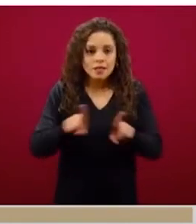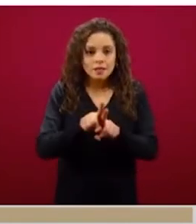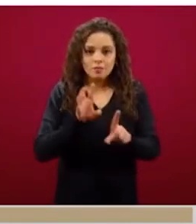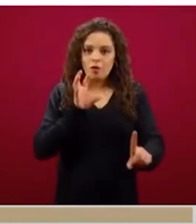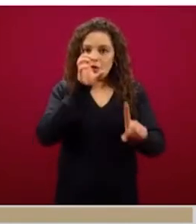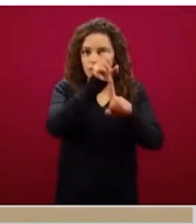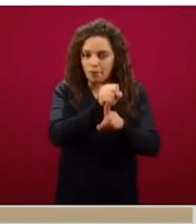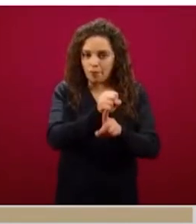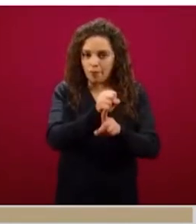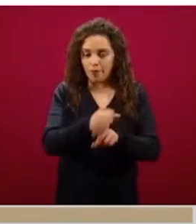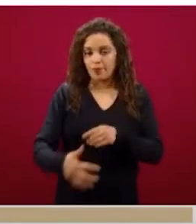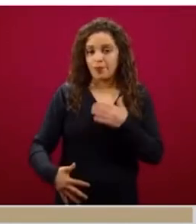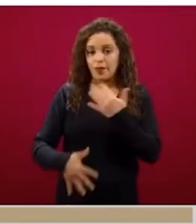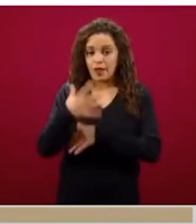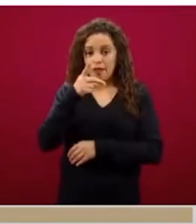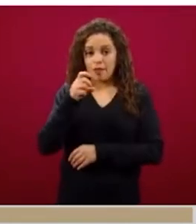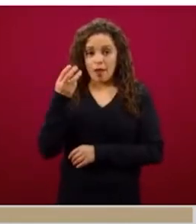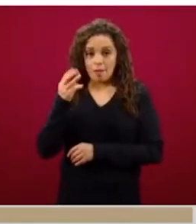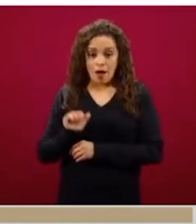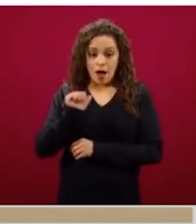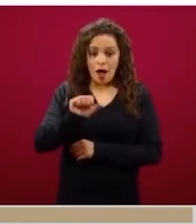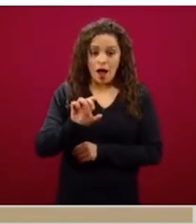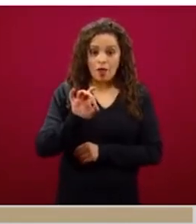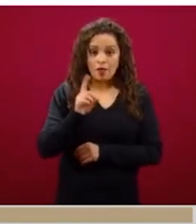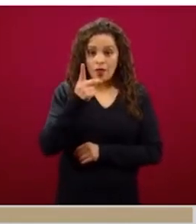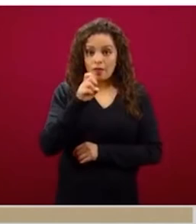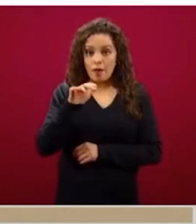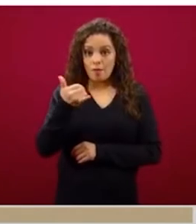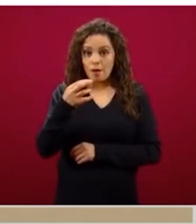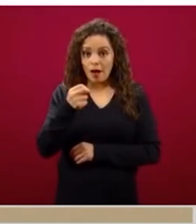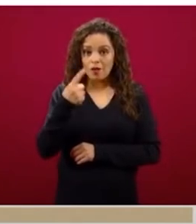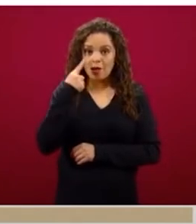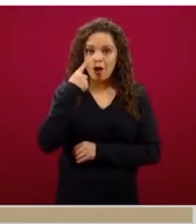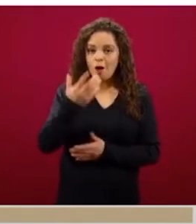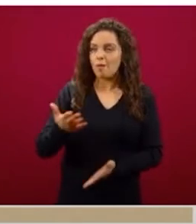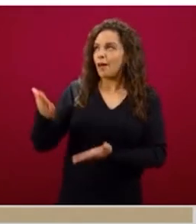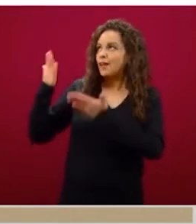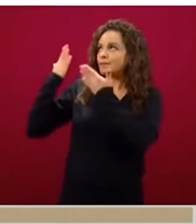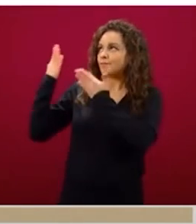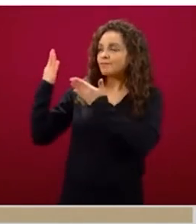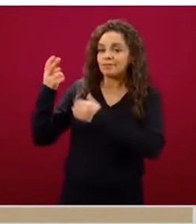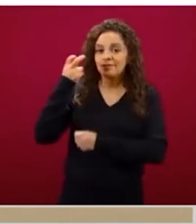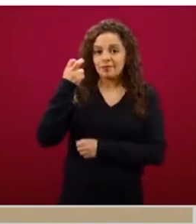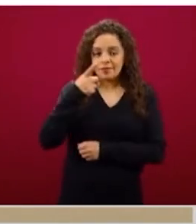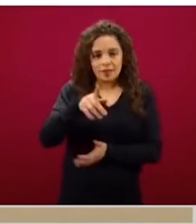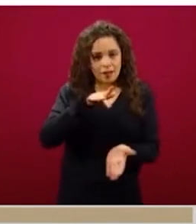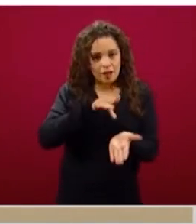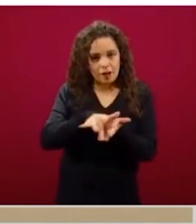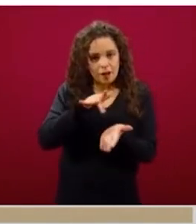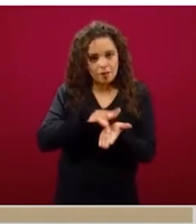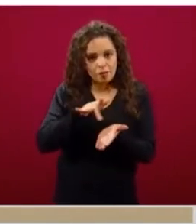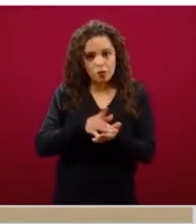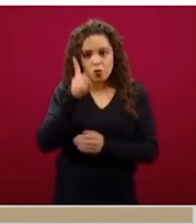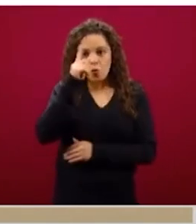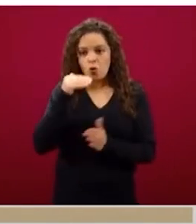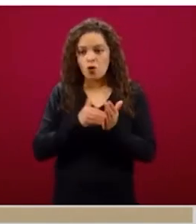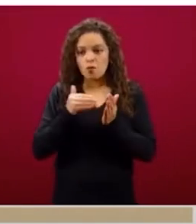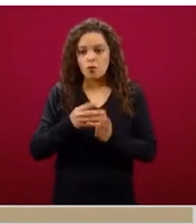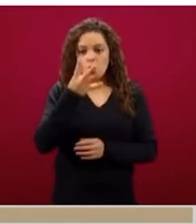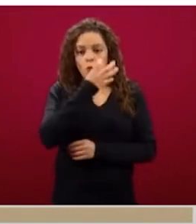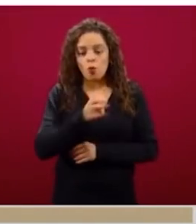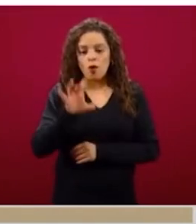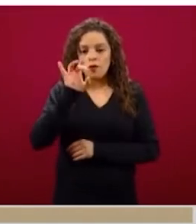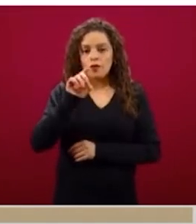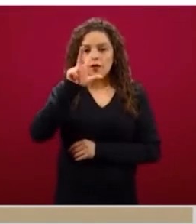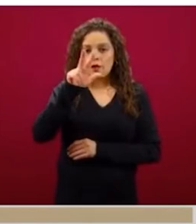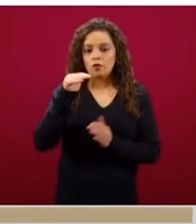15 de mayo al 31 de mayo aquí lo tienen ustedes hemos apoyado a un millón 438 mil